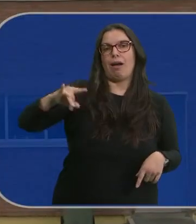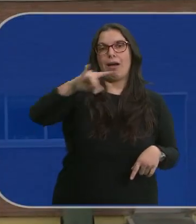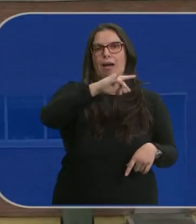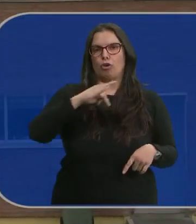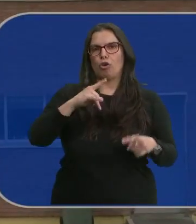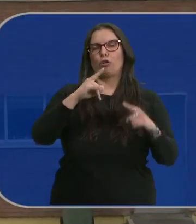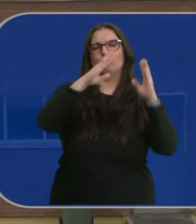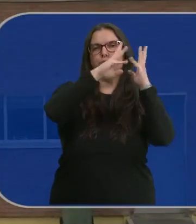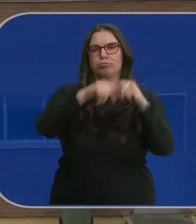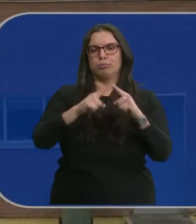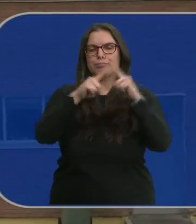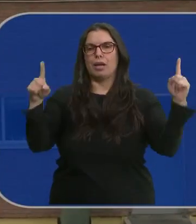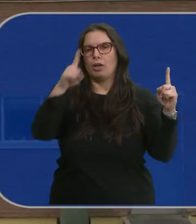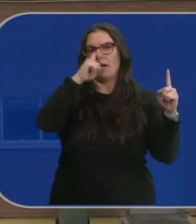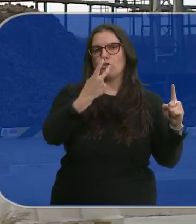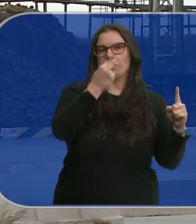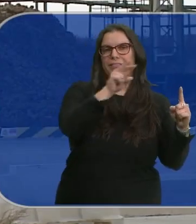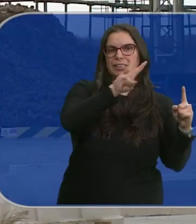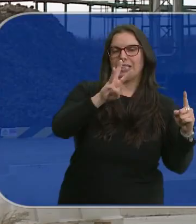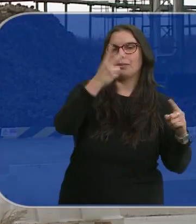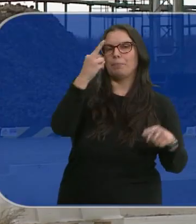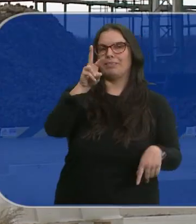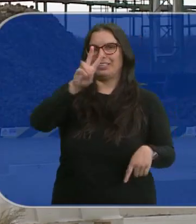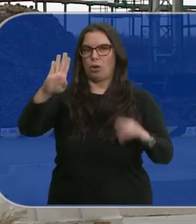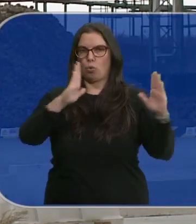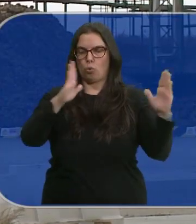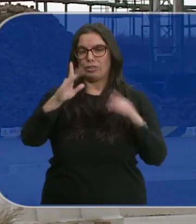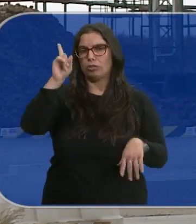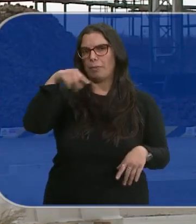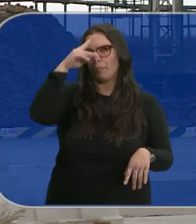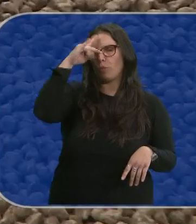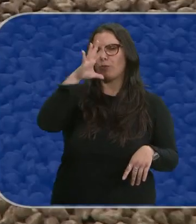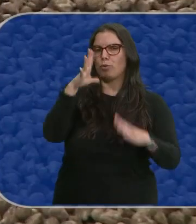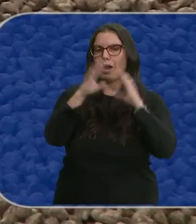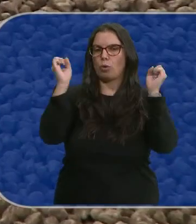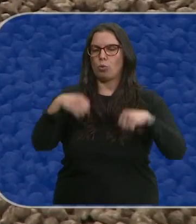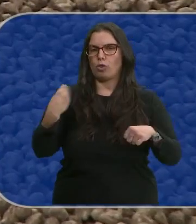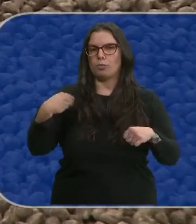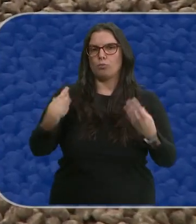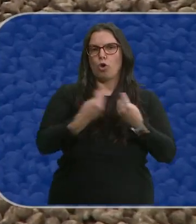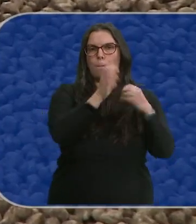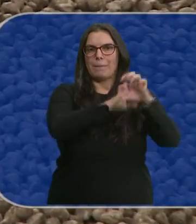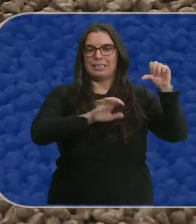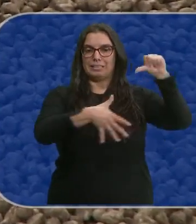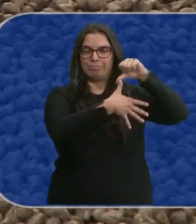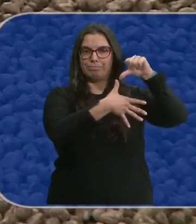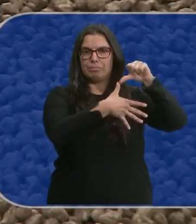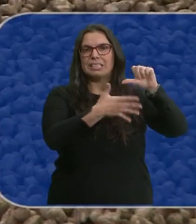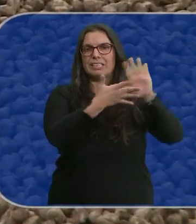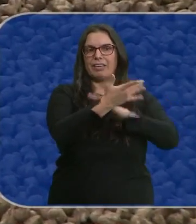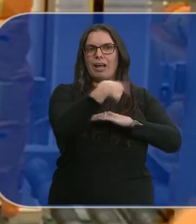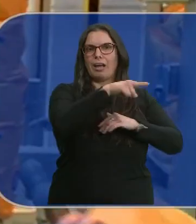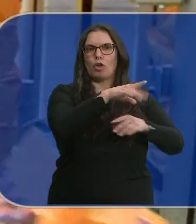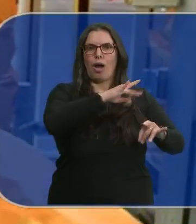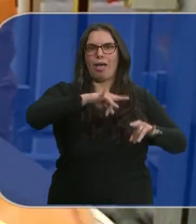ejercicio 2023-2024. A eso se suma la preocupación de acuerdos como Mercosur, que permitirán la entrada masiva de azúcar sin